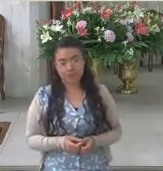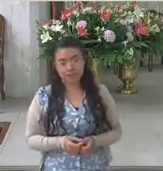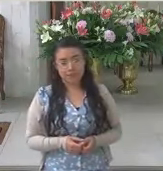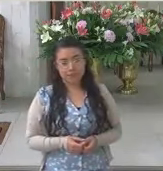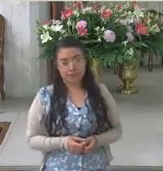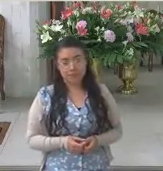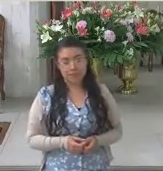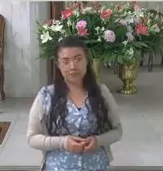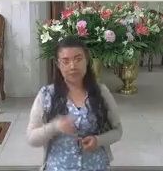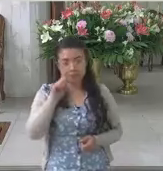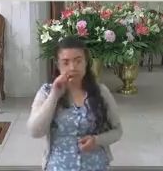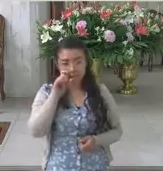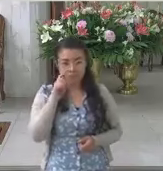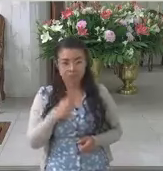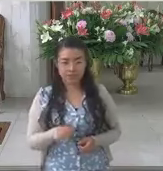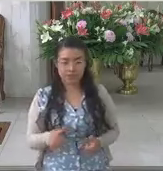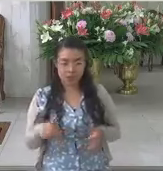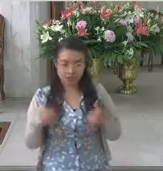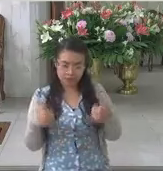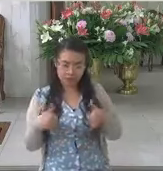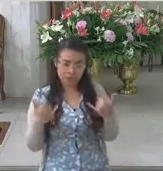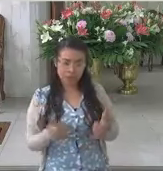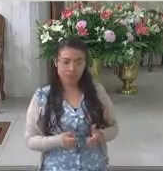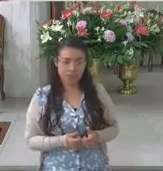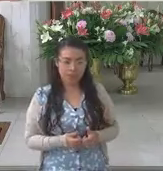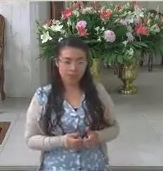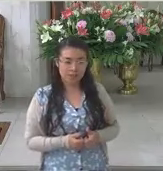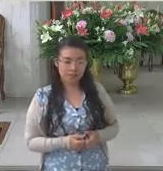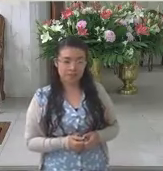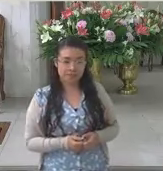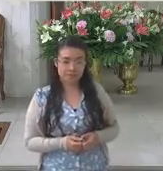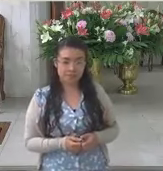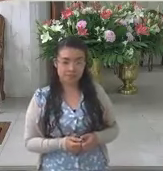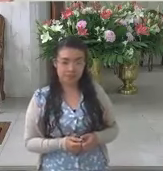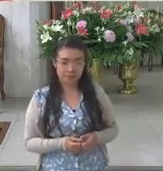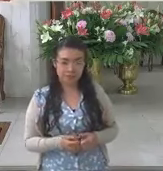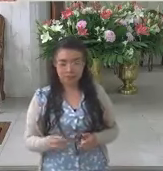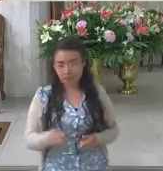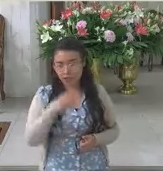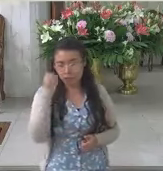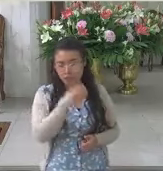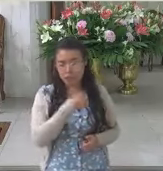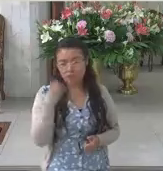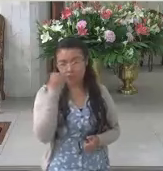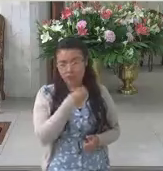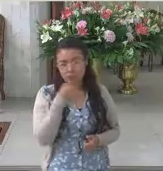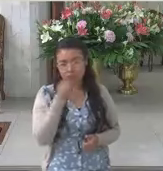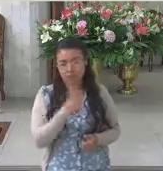Unos muchachos en el clima de bendición que se estaba viviendo en esa guardia de